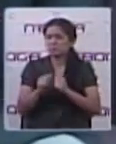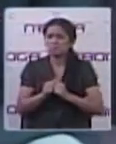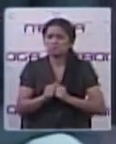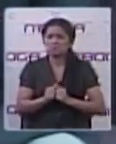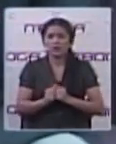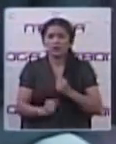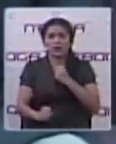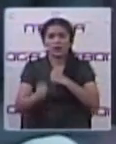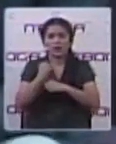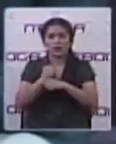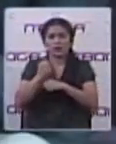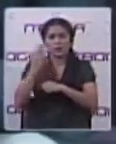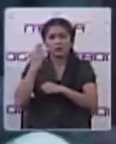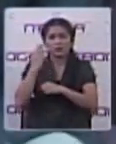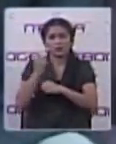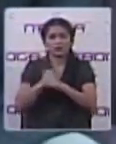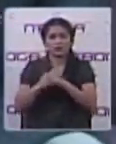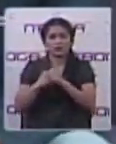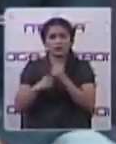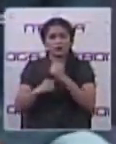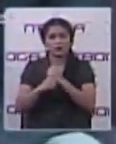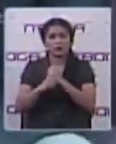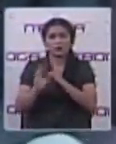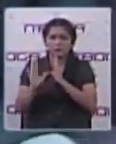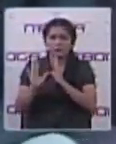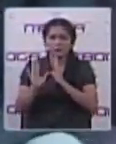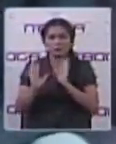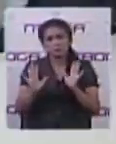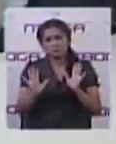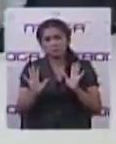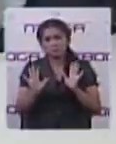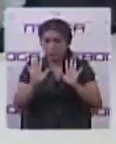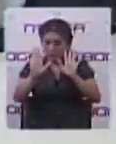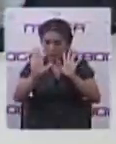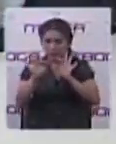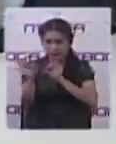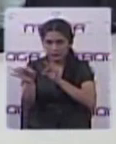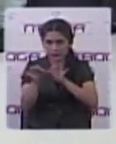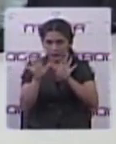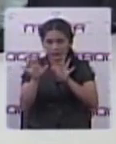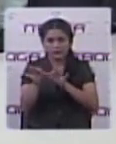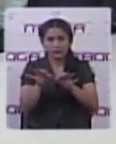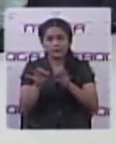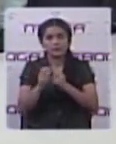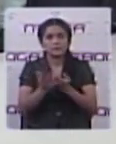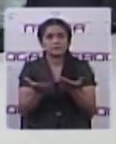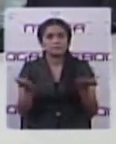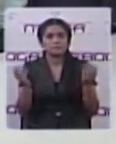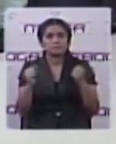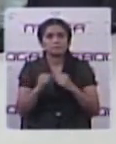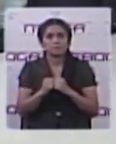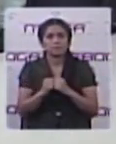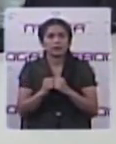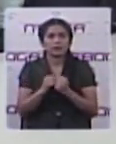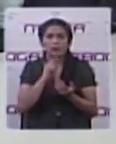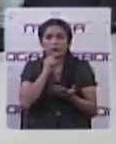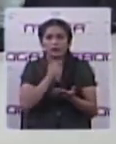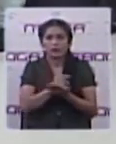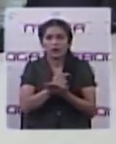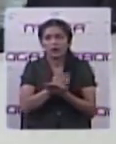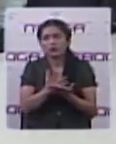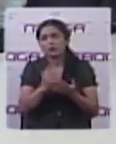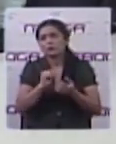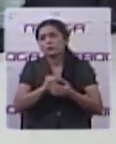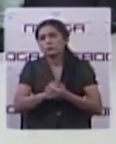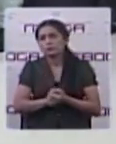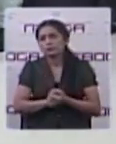el año pasado, bueno, hay, María Antonieta, hay que ver un aspecto también importante, y es que, si bien es cierto, a veces la gente